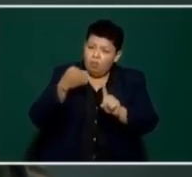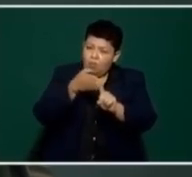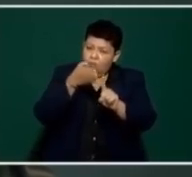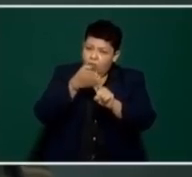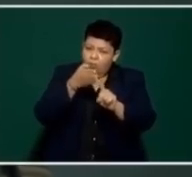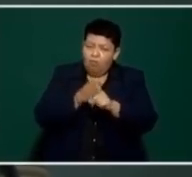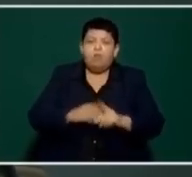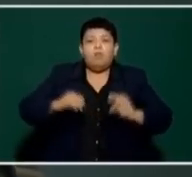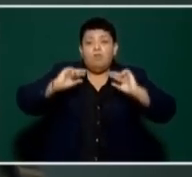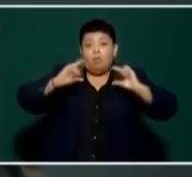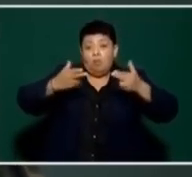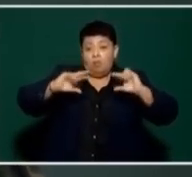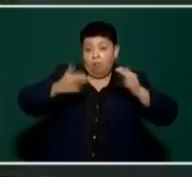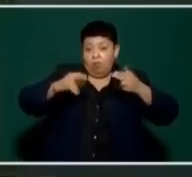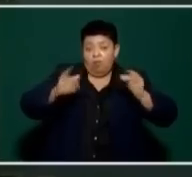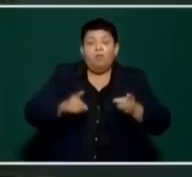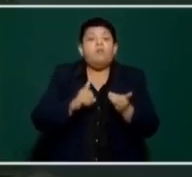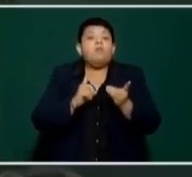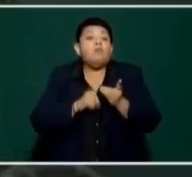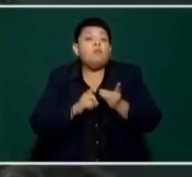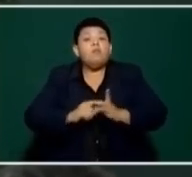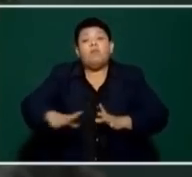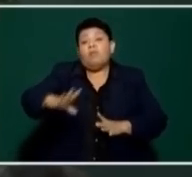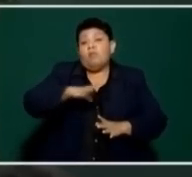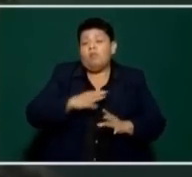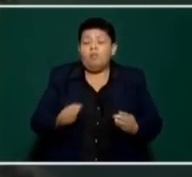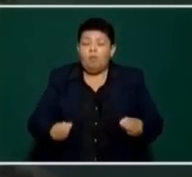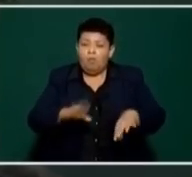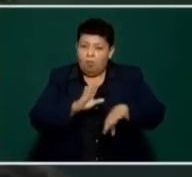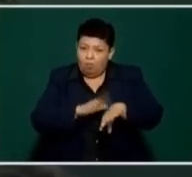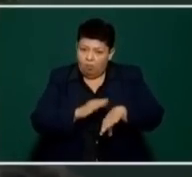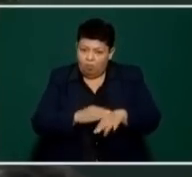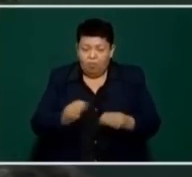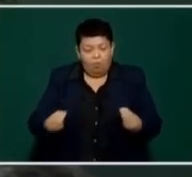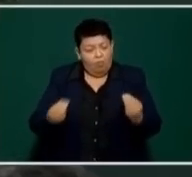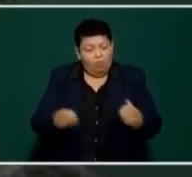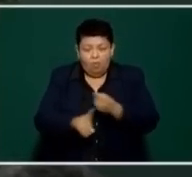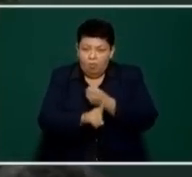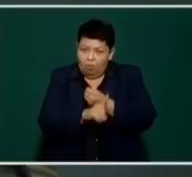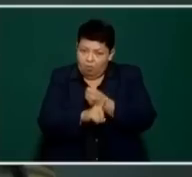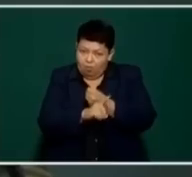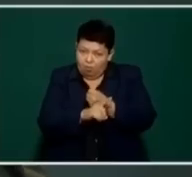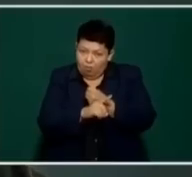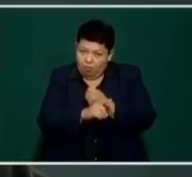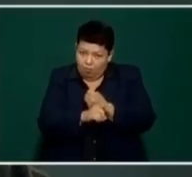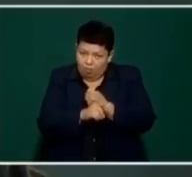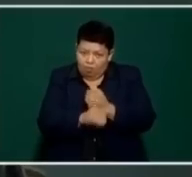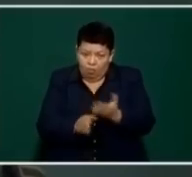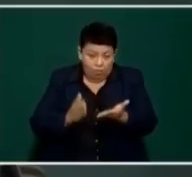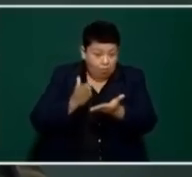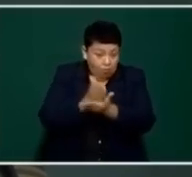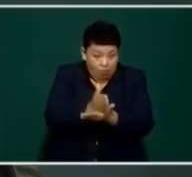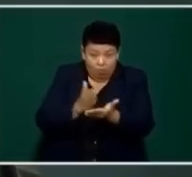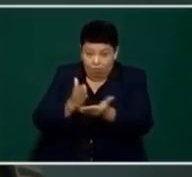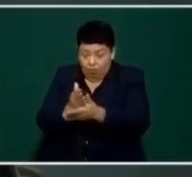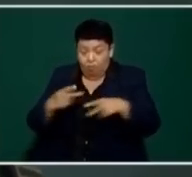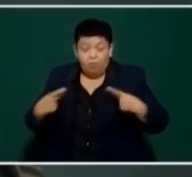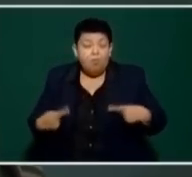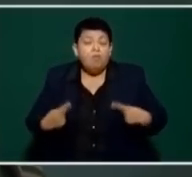es donde se hace la mayor cantidad de movimientos migratorios irregulares, al estar cubriéndola, pues iban a